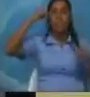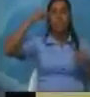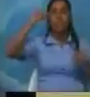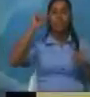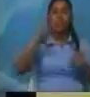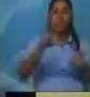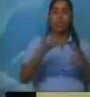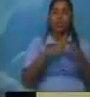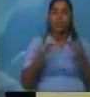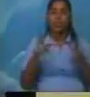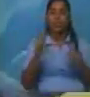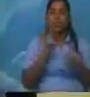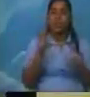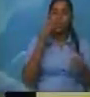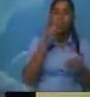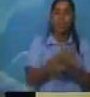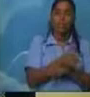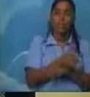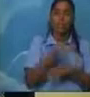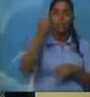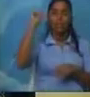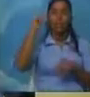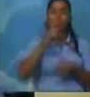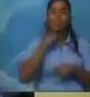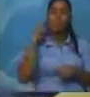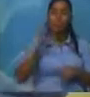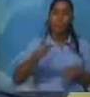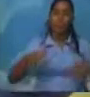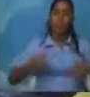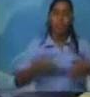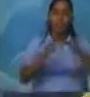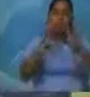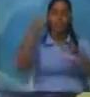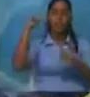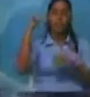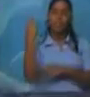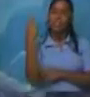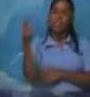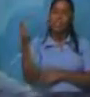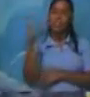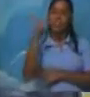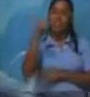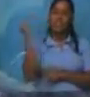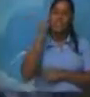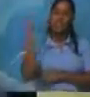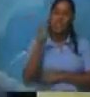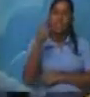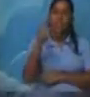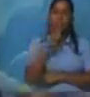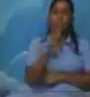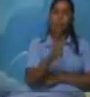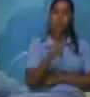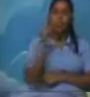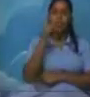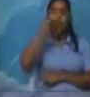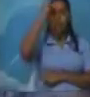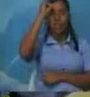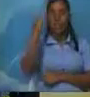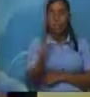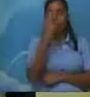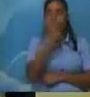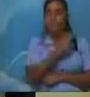recuerden los que no entraron los que se murieron en el camino por ser reberde terc hicieron malucos no creyeron a la